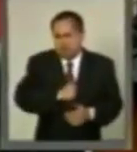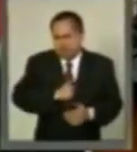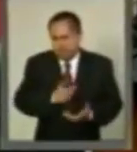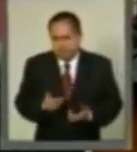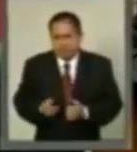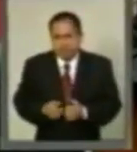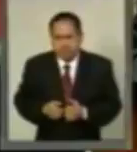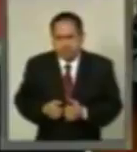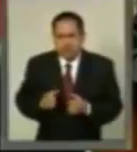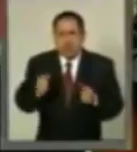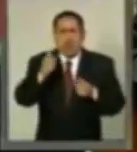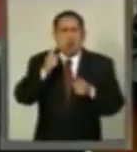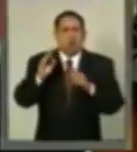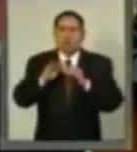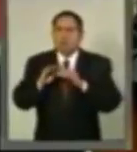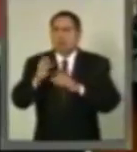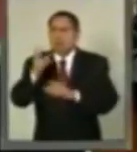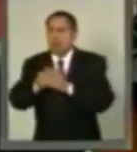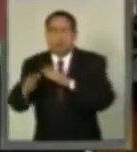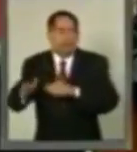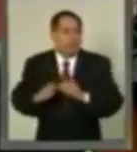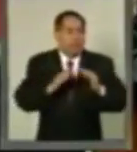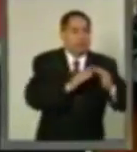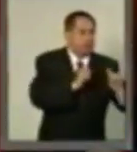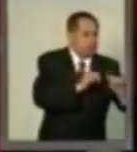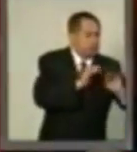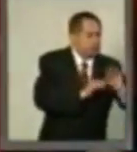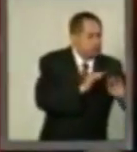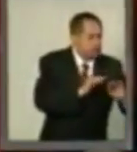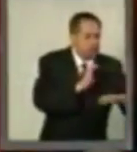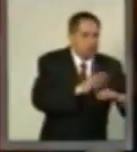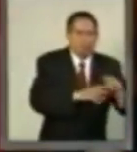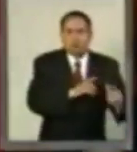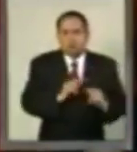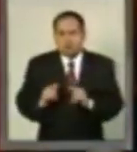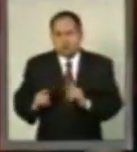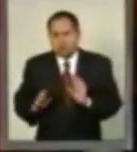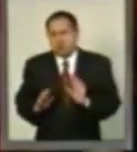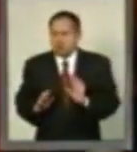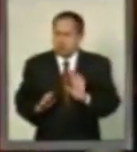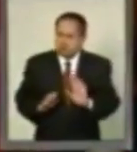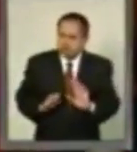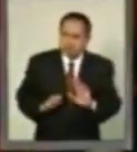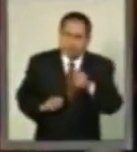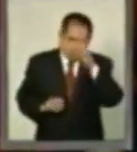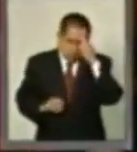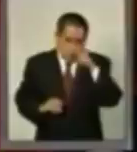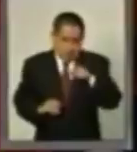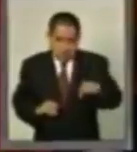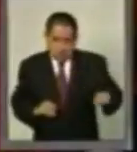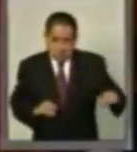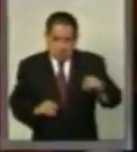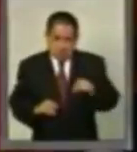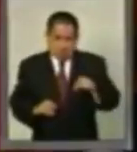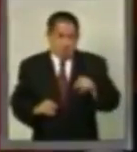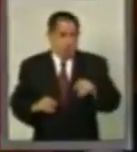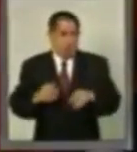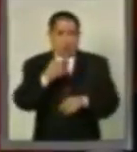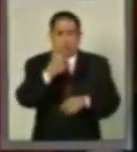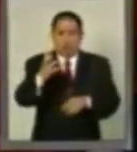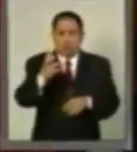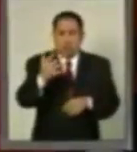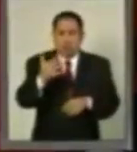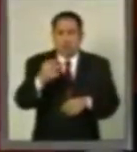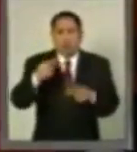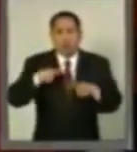que algunas solo fue sacarlas de la emergencia para su atención, y nunca dejar de acordarnos de las más de